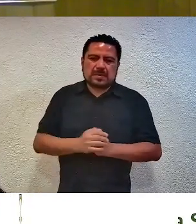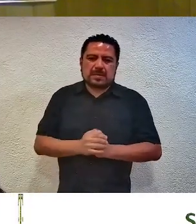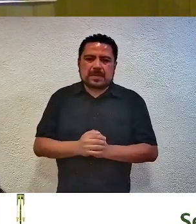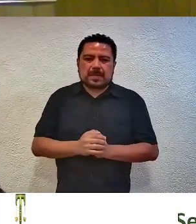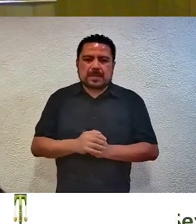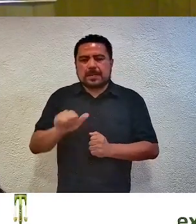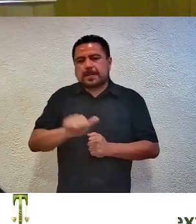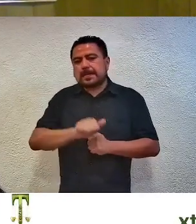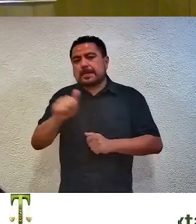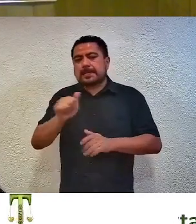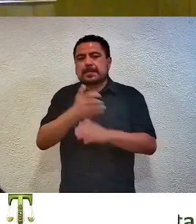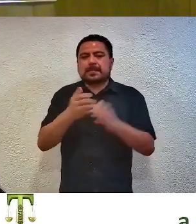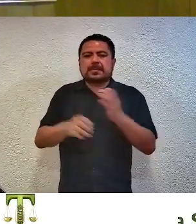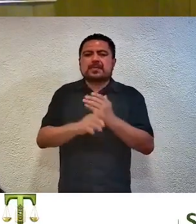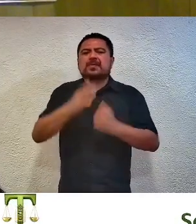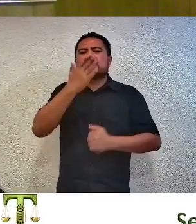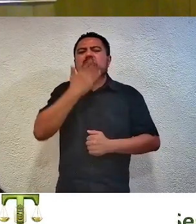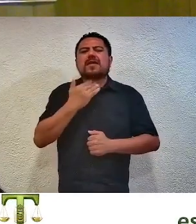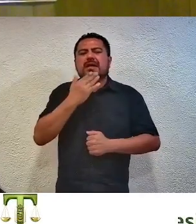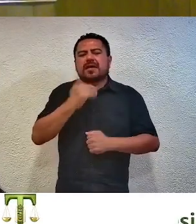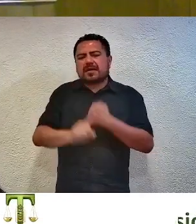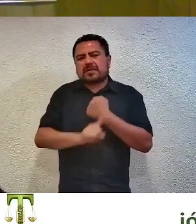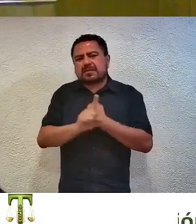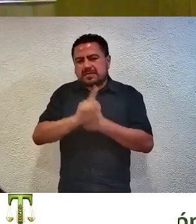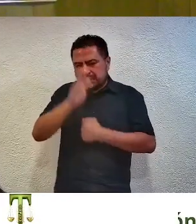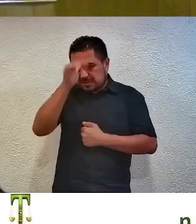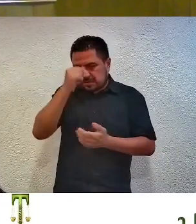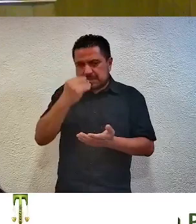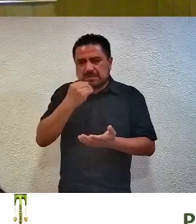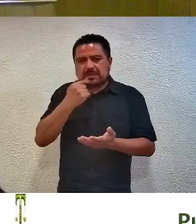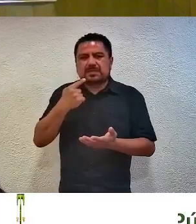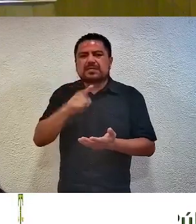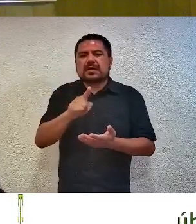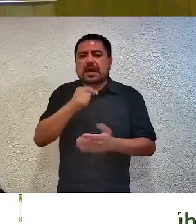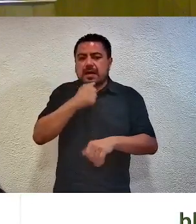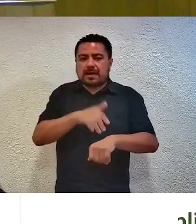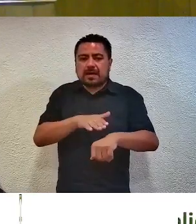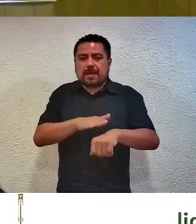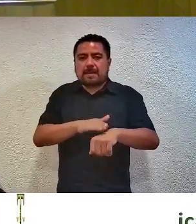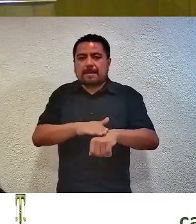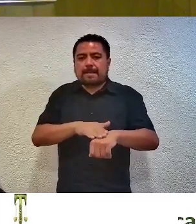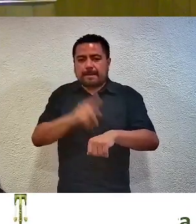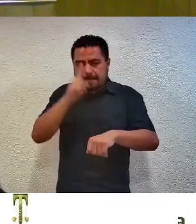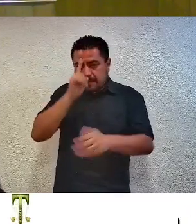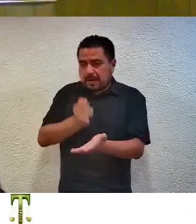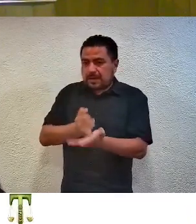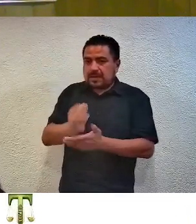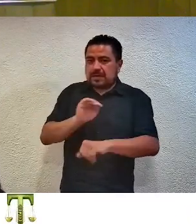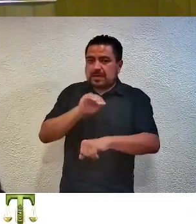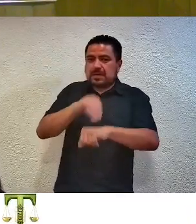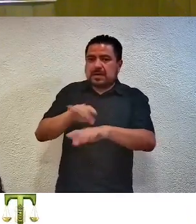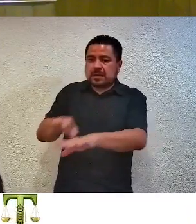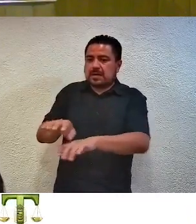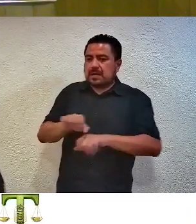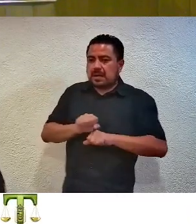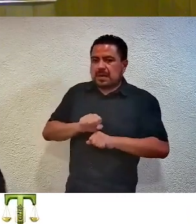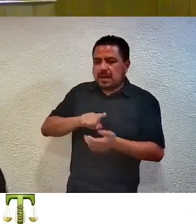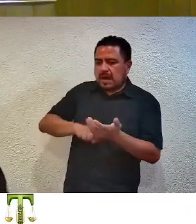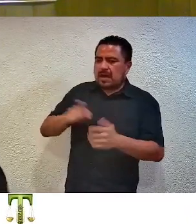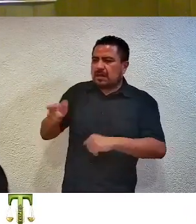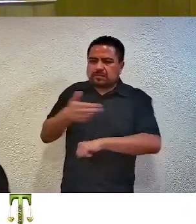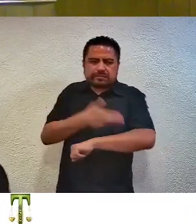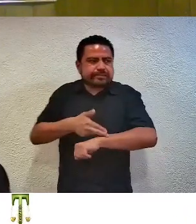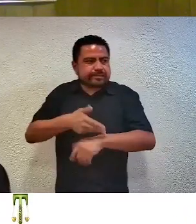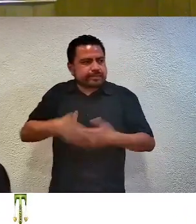Por otra parte, no existe demora en la emisión del acuerdo impugnado al advertirse que para arribar a la determinación de adopción o no de las medidas